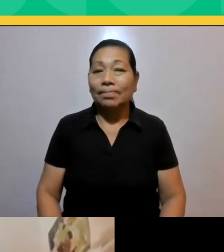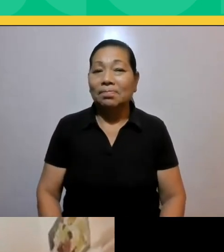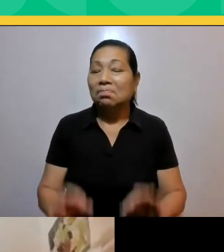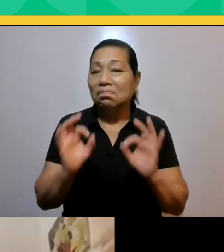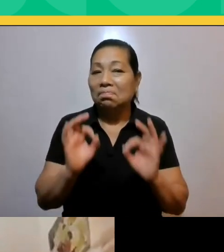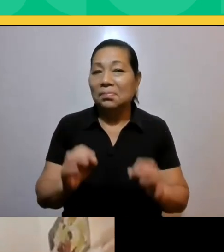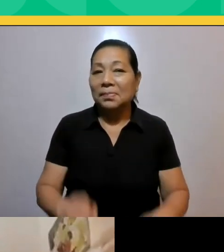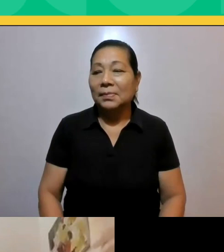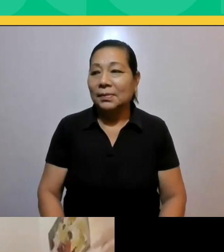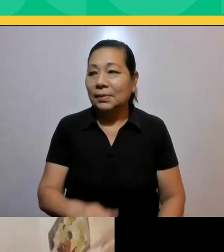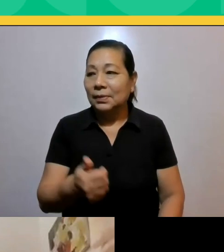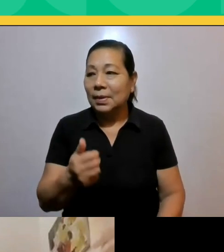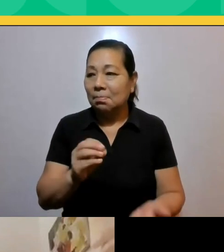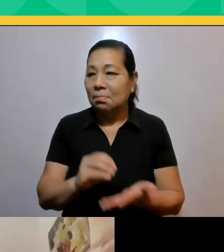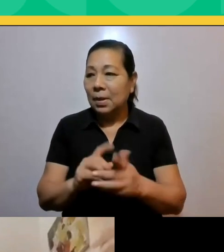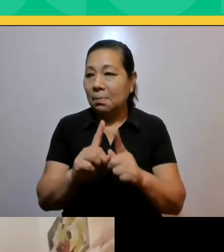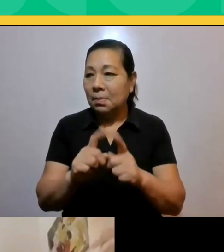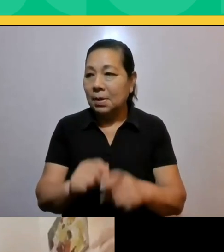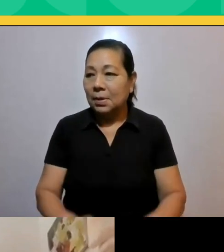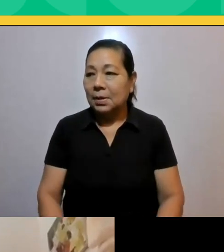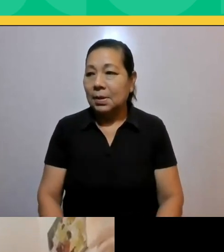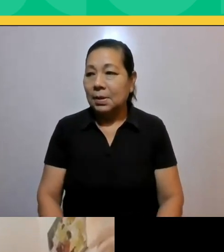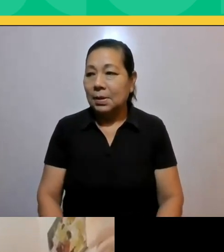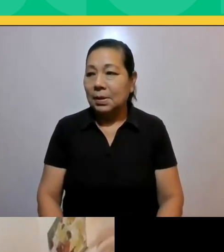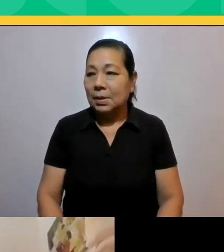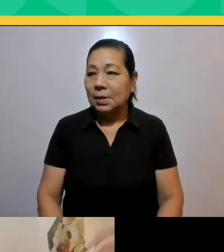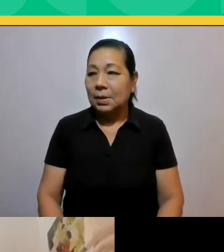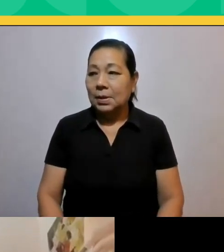Perfecto. Bueno, no sé si hay más preguntas al respecto.